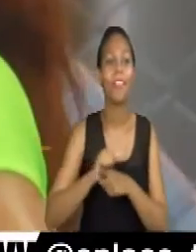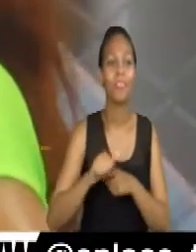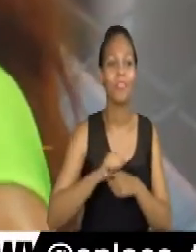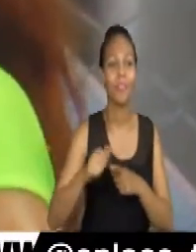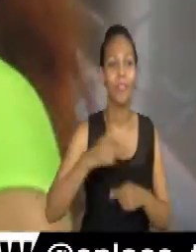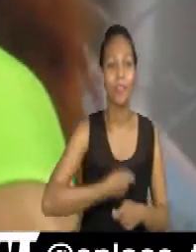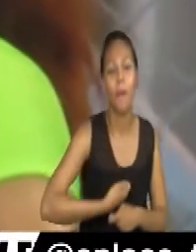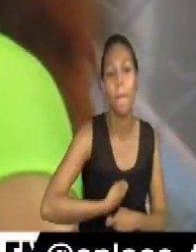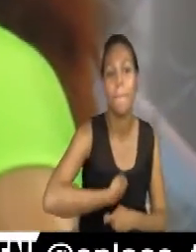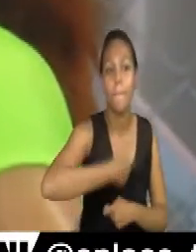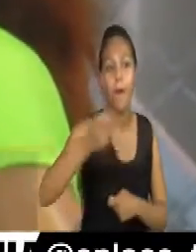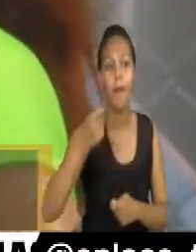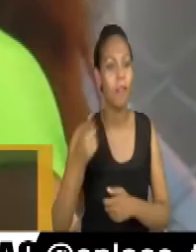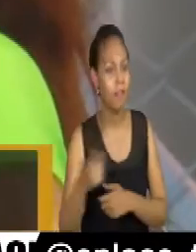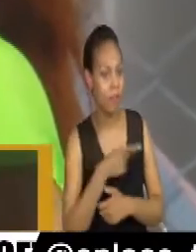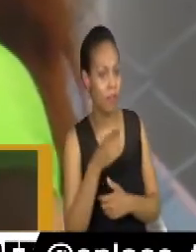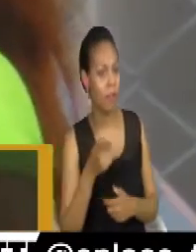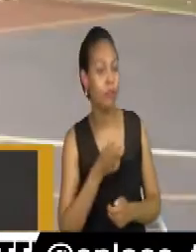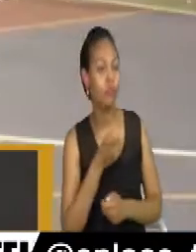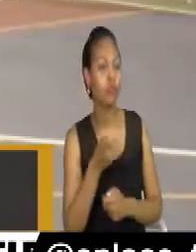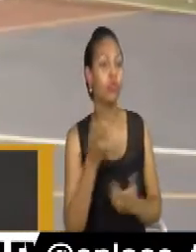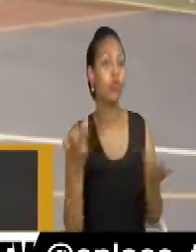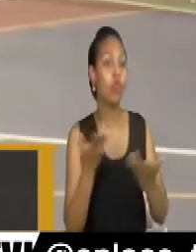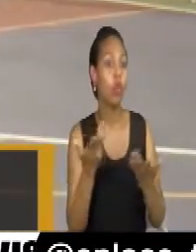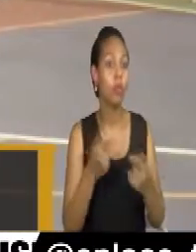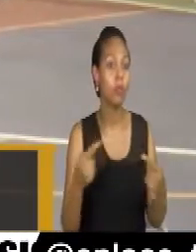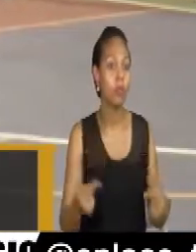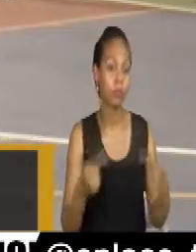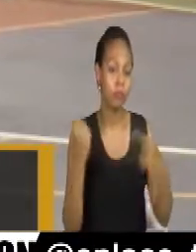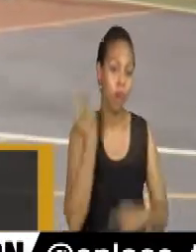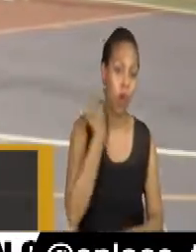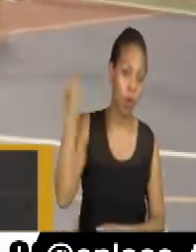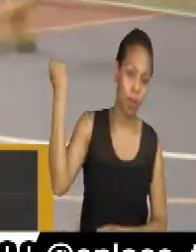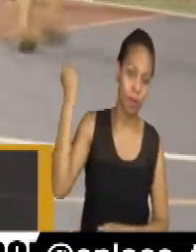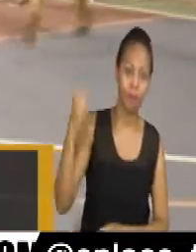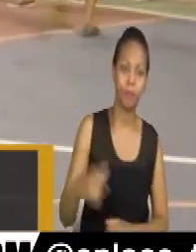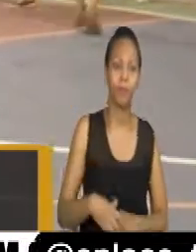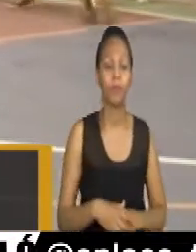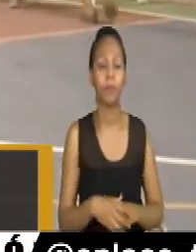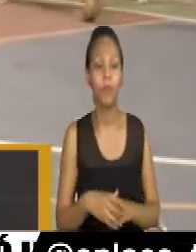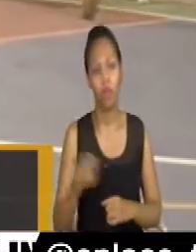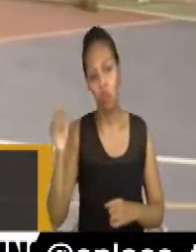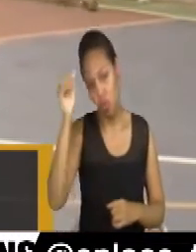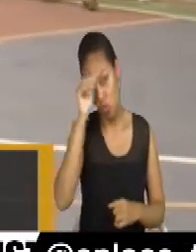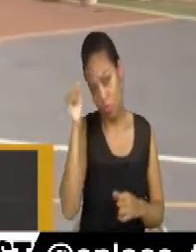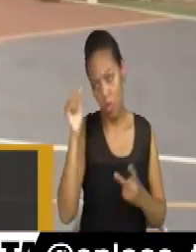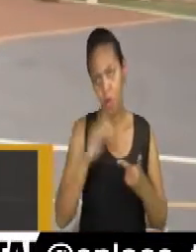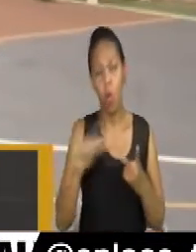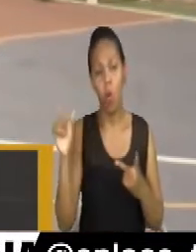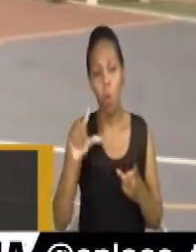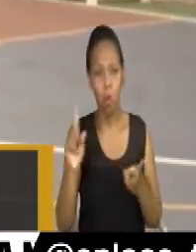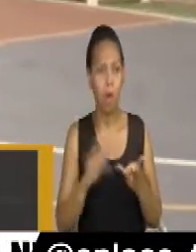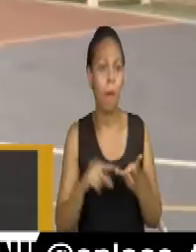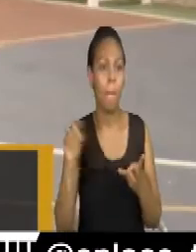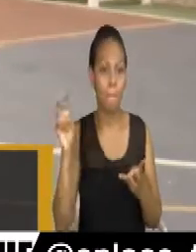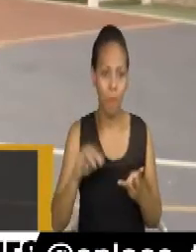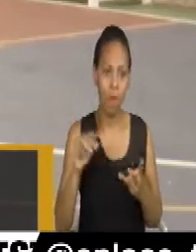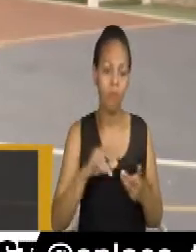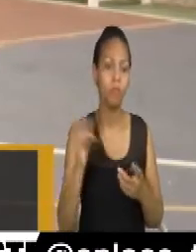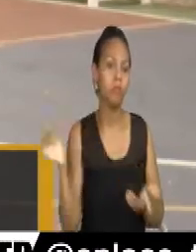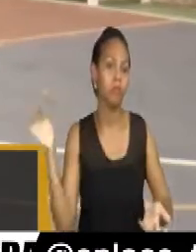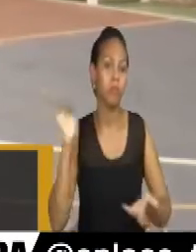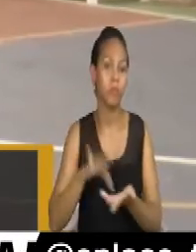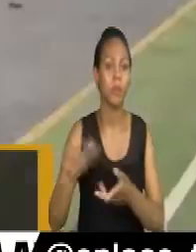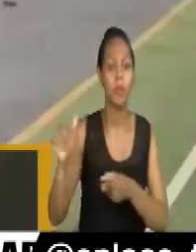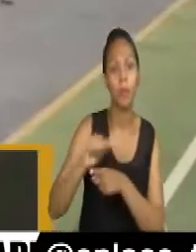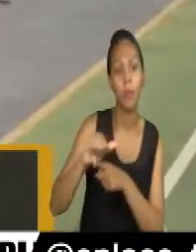esta disciplina que se jugará en Ocaña. Todos los días nos reunimos entre domingo, lunes y martes a entrenar en este espacio. Nos estamos preparando